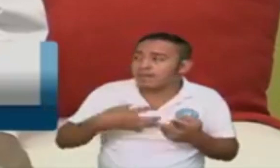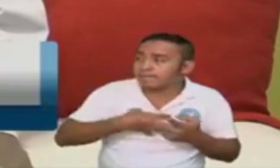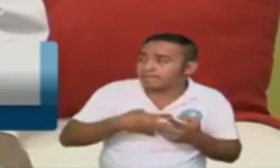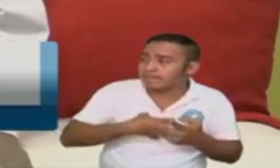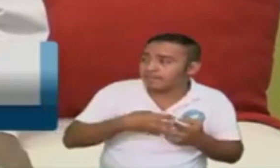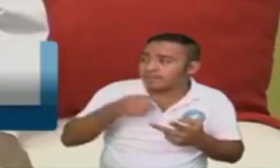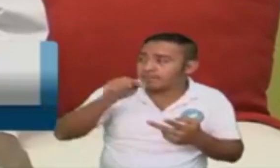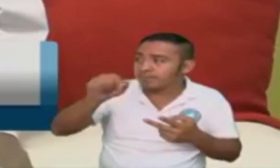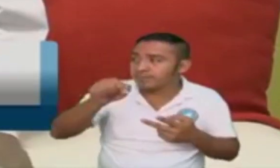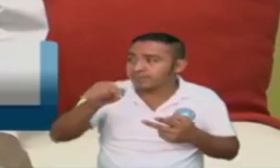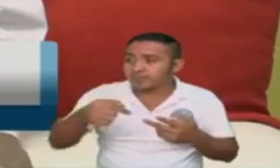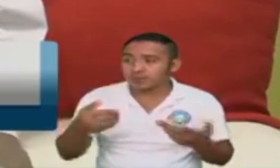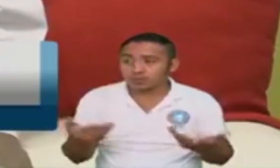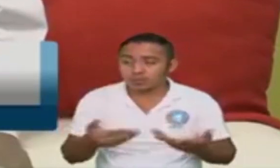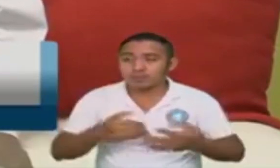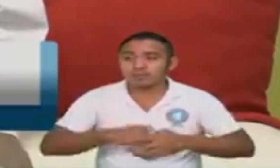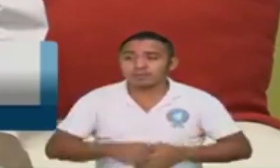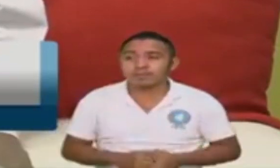son los corticoides.